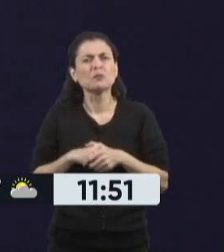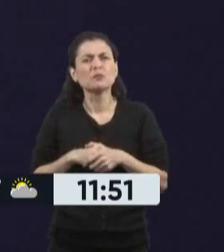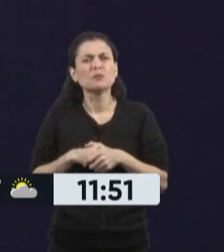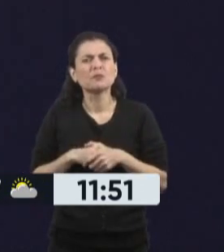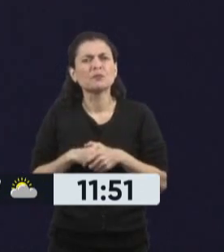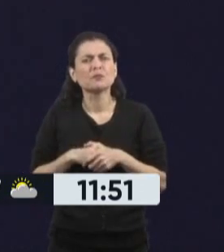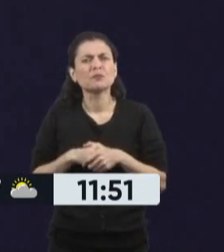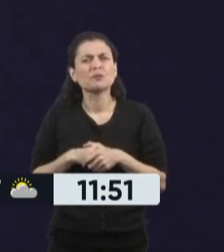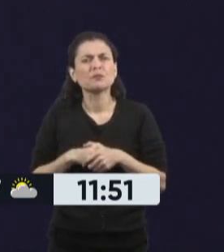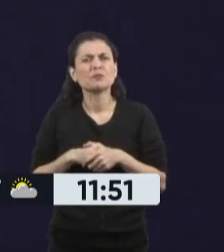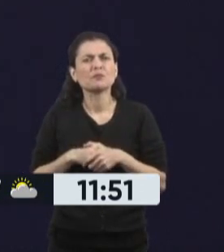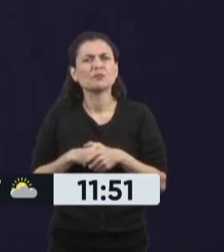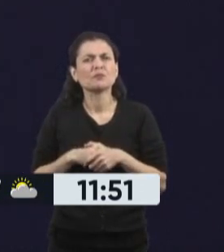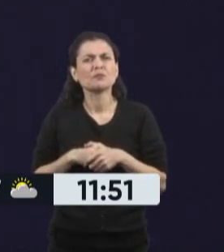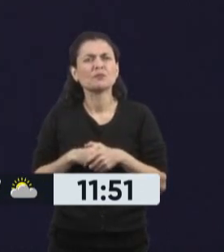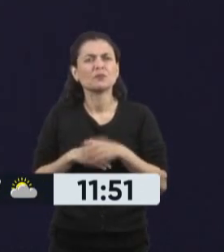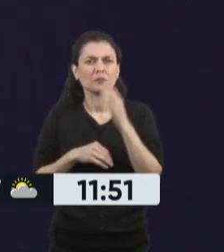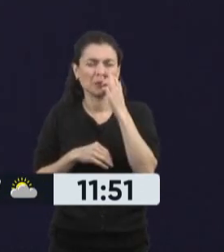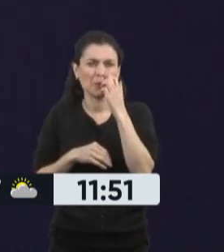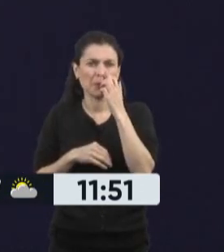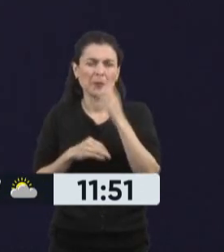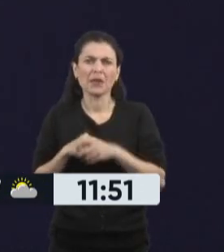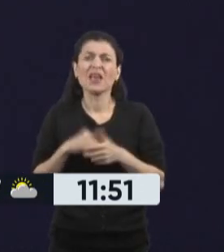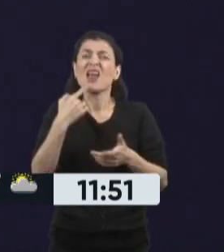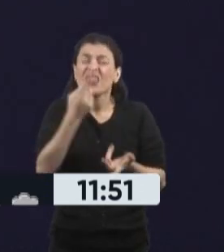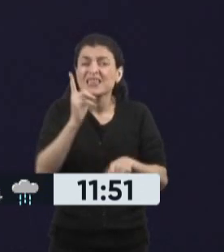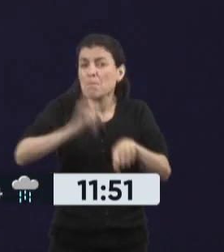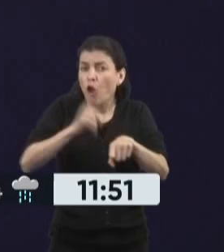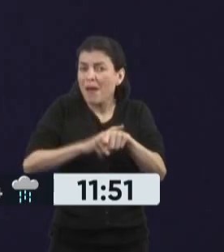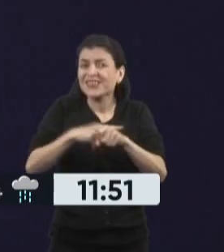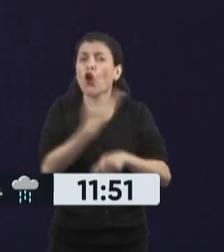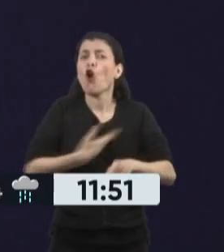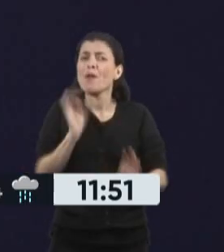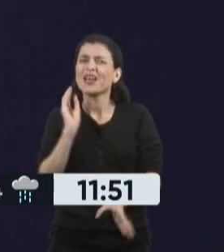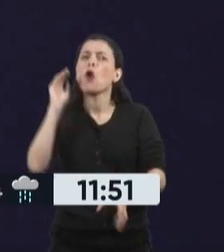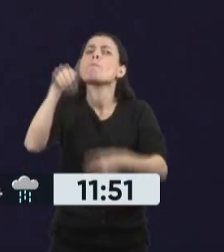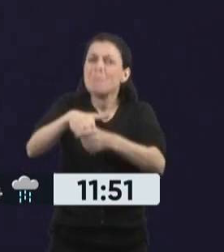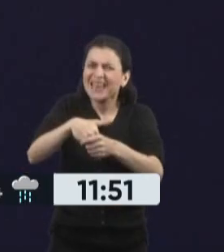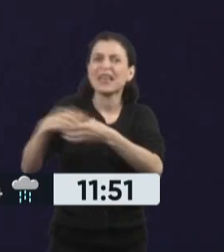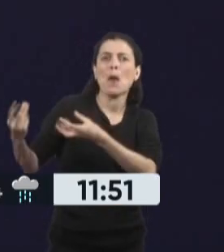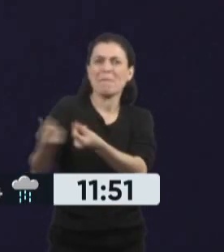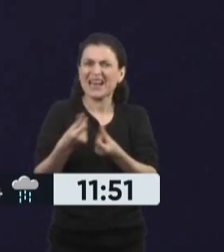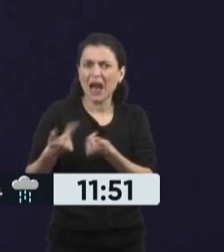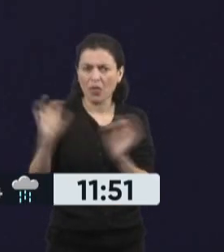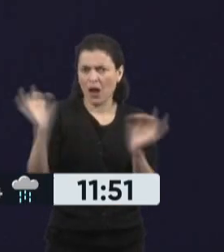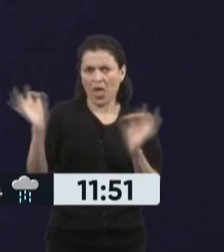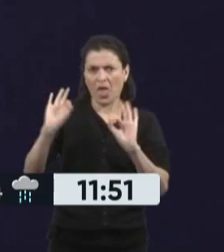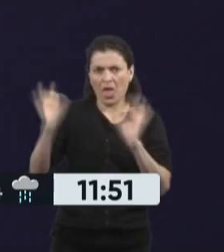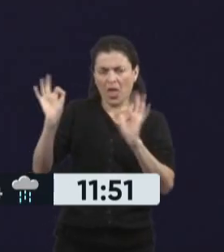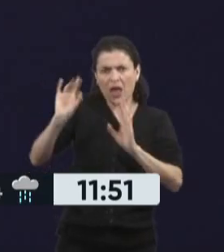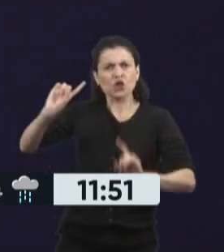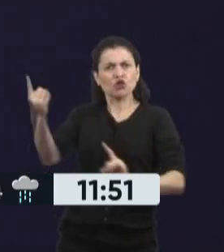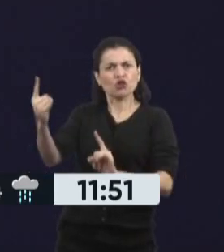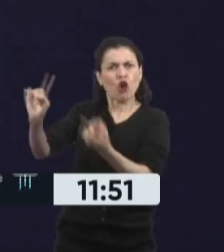y no, digamos, no hubo ningún tipo de intervención en el mercado en el día de ayer, porque de repente se derrumbaron los dólares financieros. Eso nos